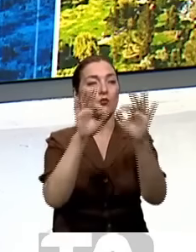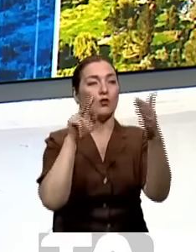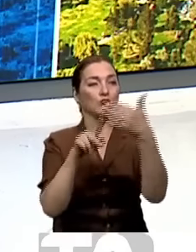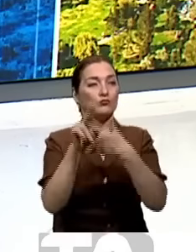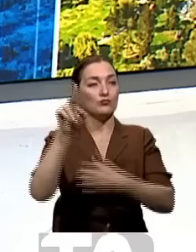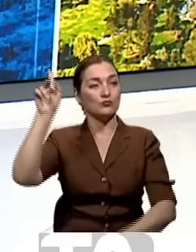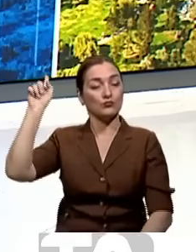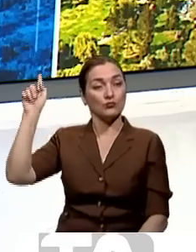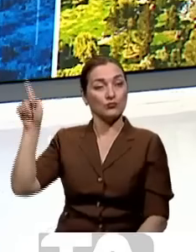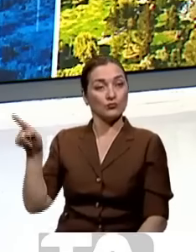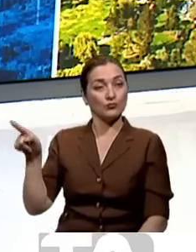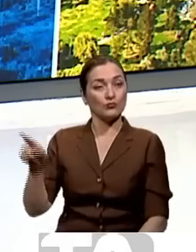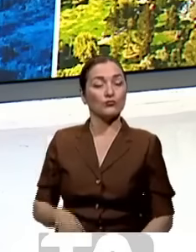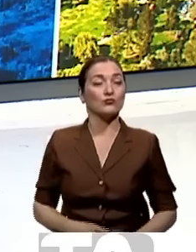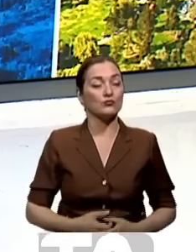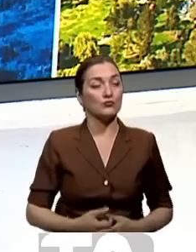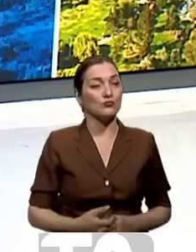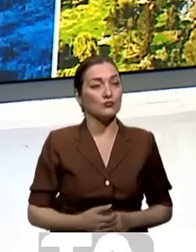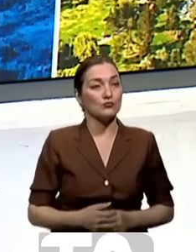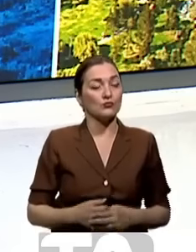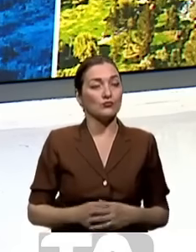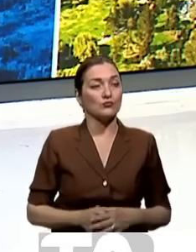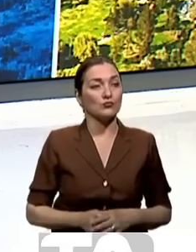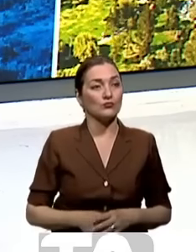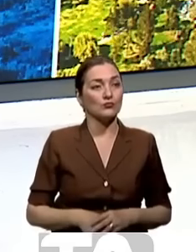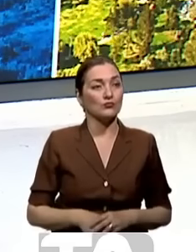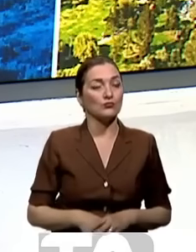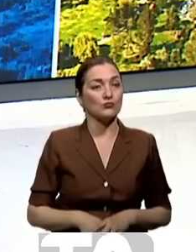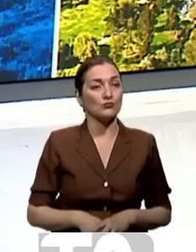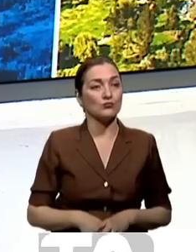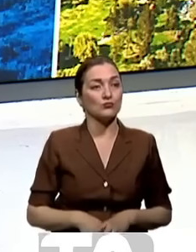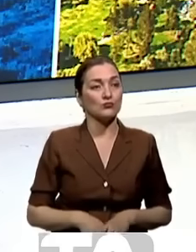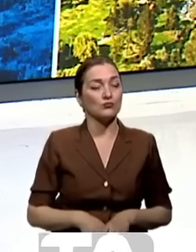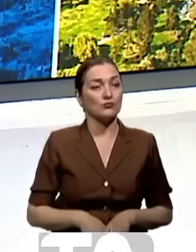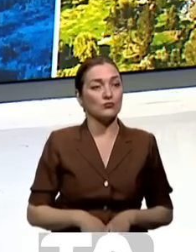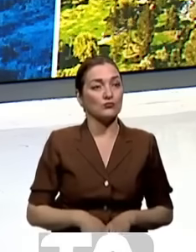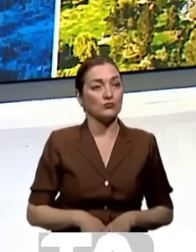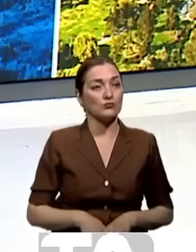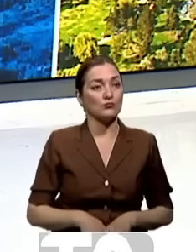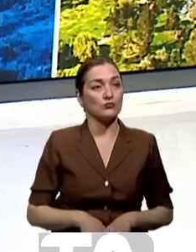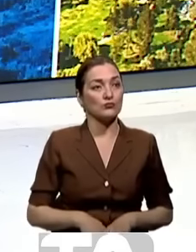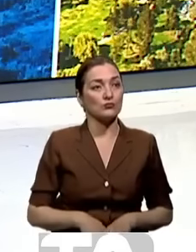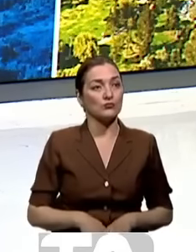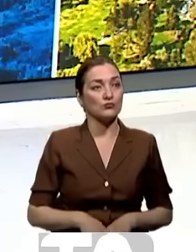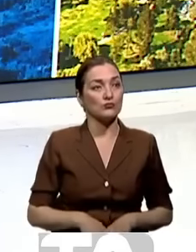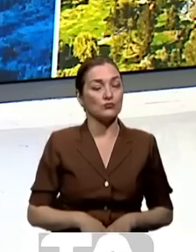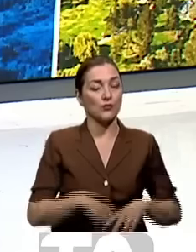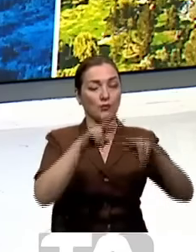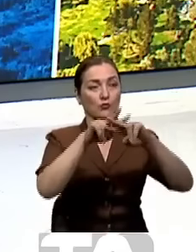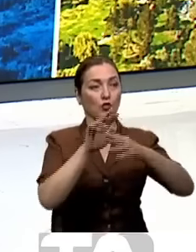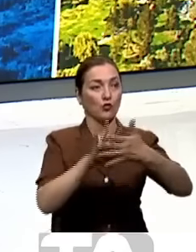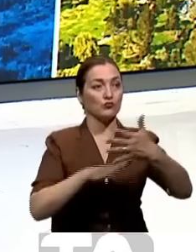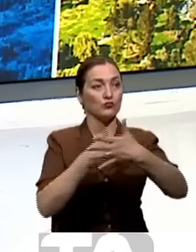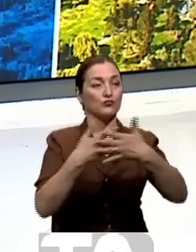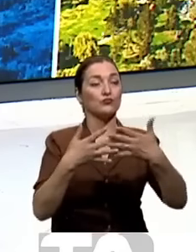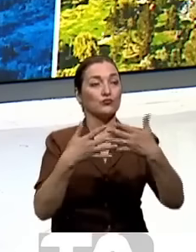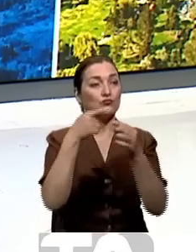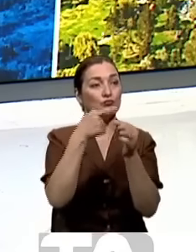Olímpico, El Bosque, Alangací, San Rafael, Pomasqui, Eugenio Espejo. Vamos a seguir revisando estos horarios de la empresa eléctrica